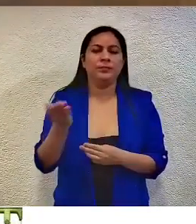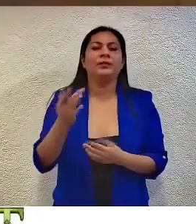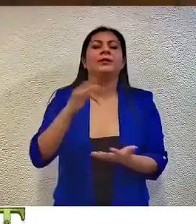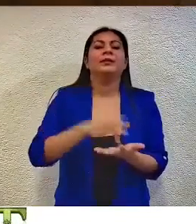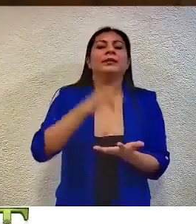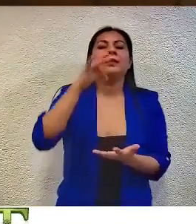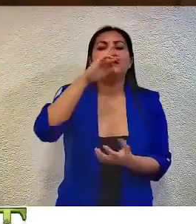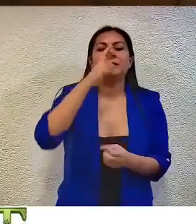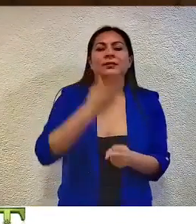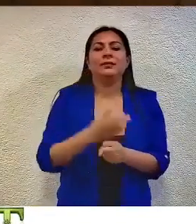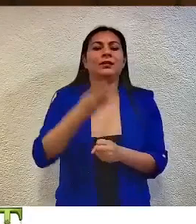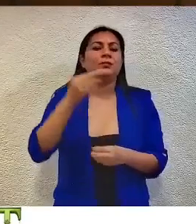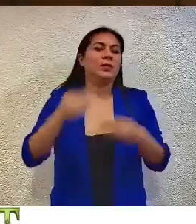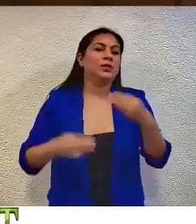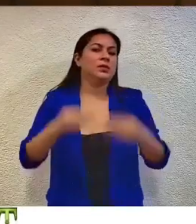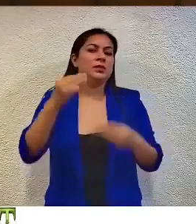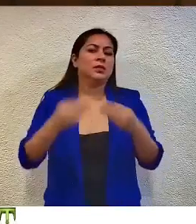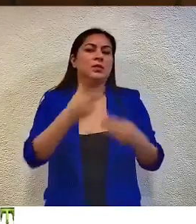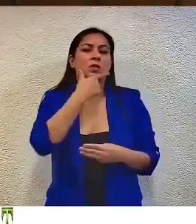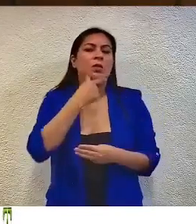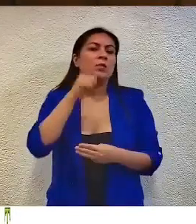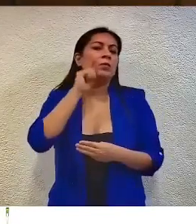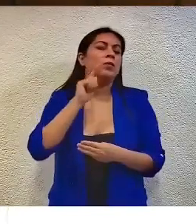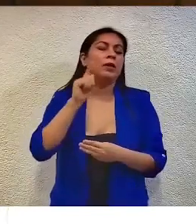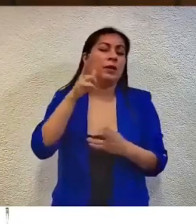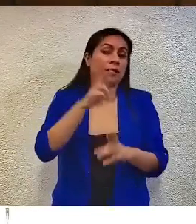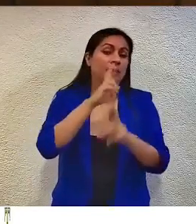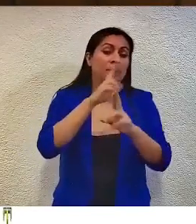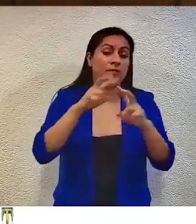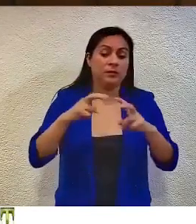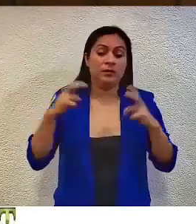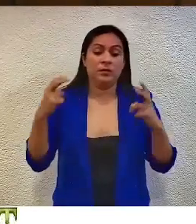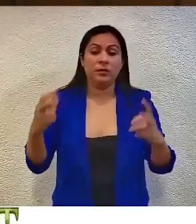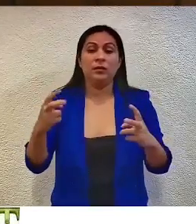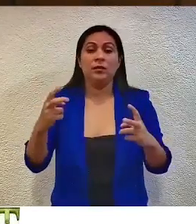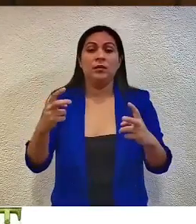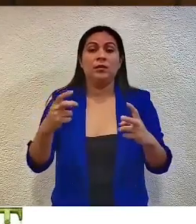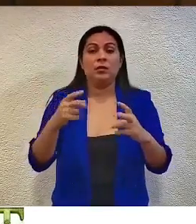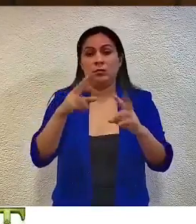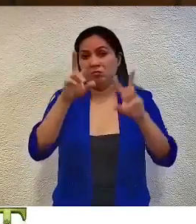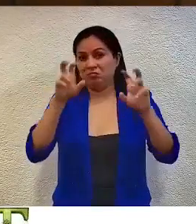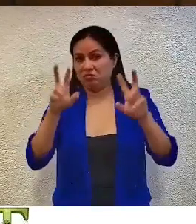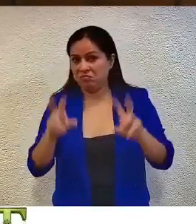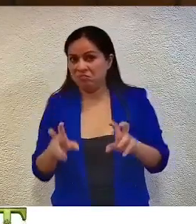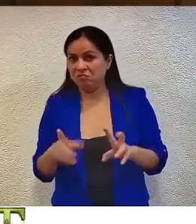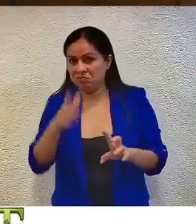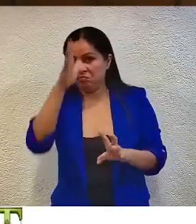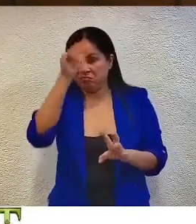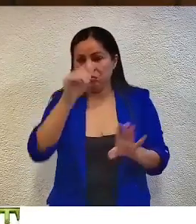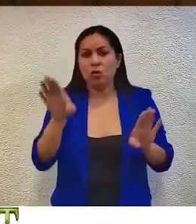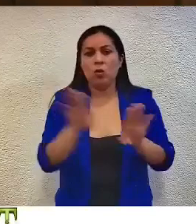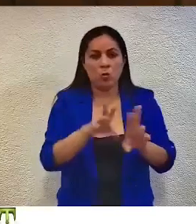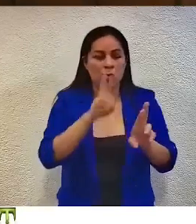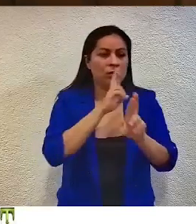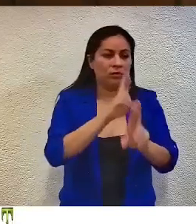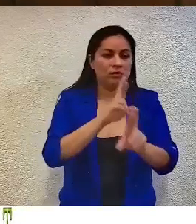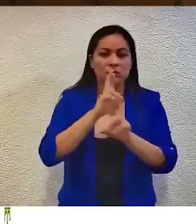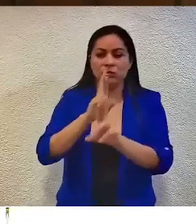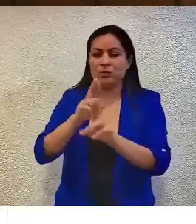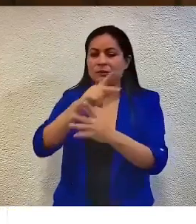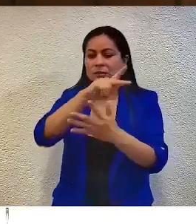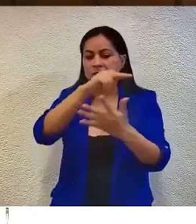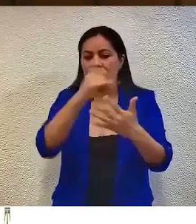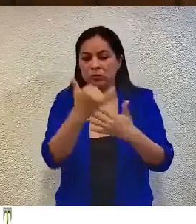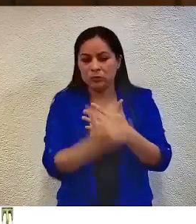secretario. Magistradas, magistrado, en la presente sesión de resolución, las cuentas y puntos de acuerdo, así como resolutivos de los